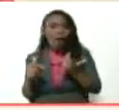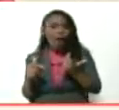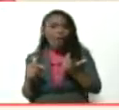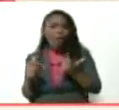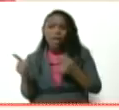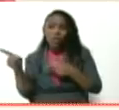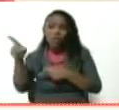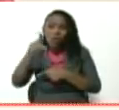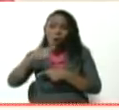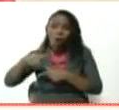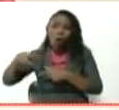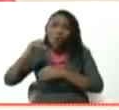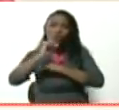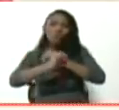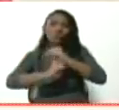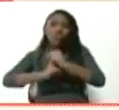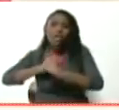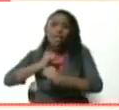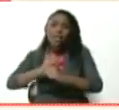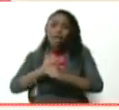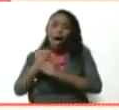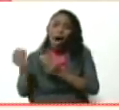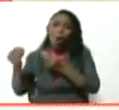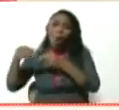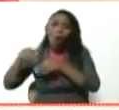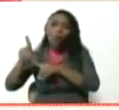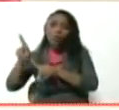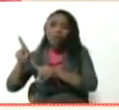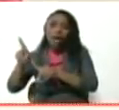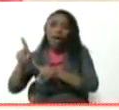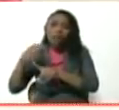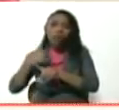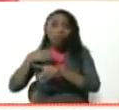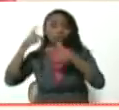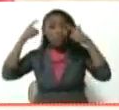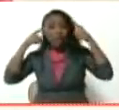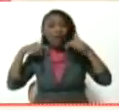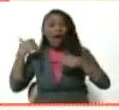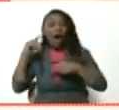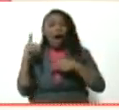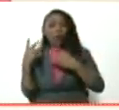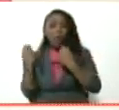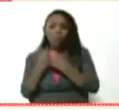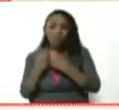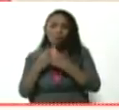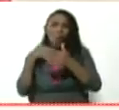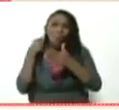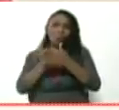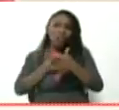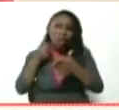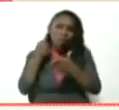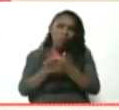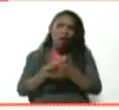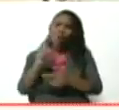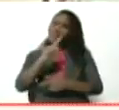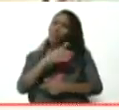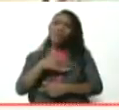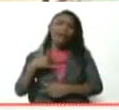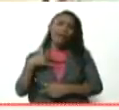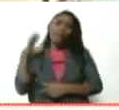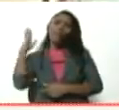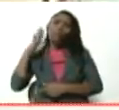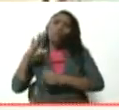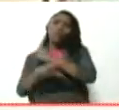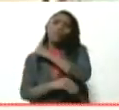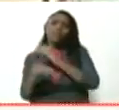cómplices. Se tapan entre ellos. En el chavismo queremos camaradas, compañeros, queremos luchadores, no queremos corruptos. Los corruptos